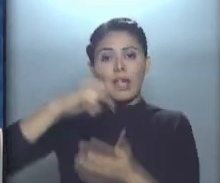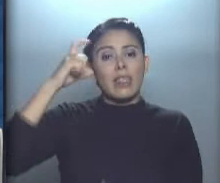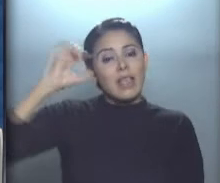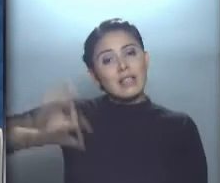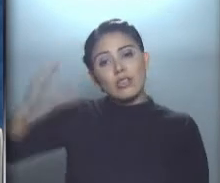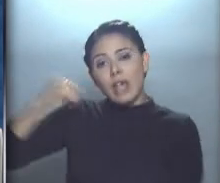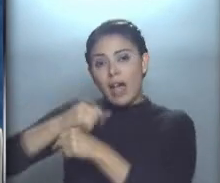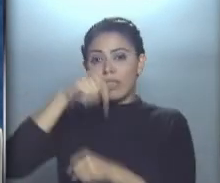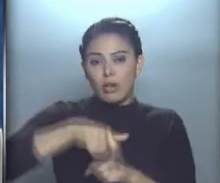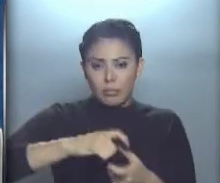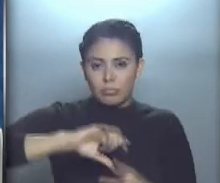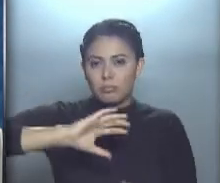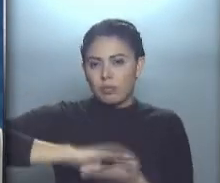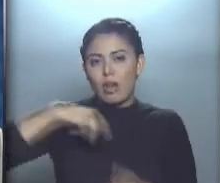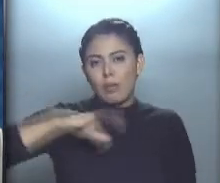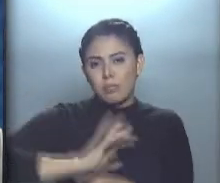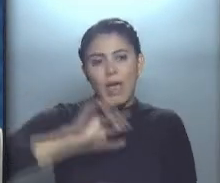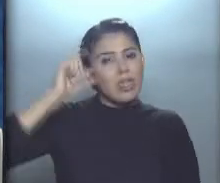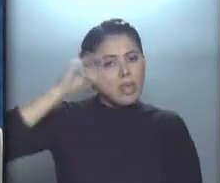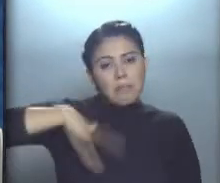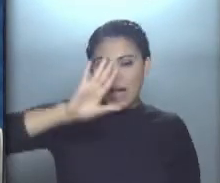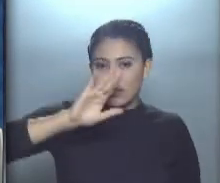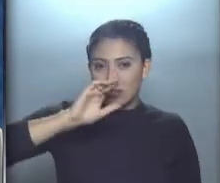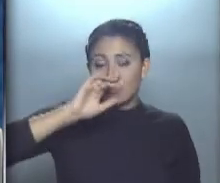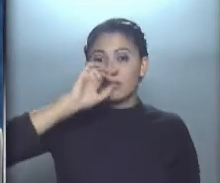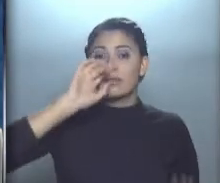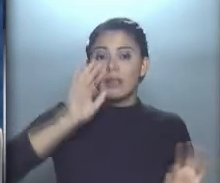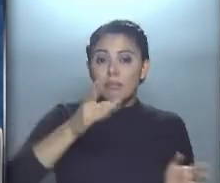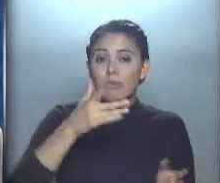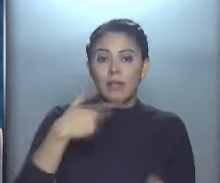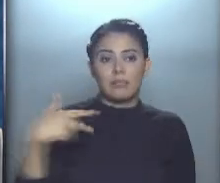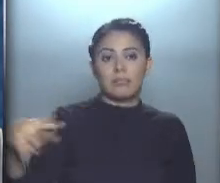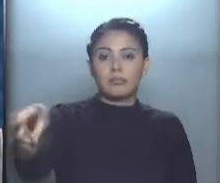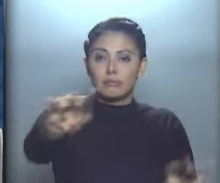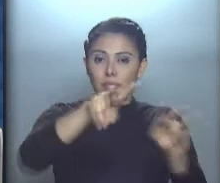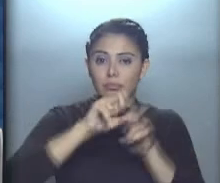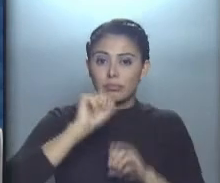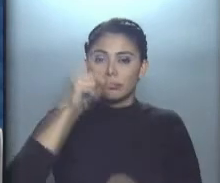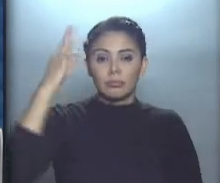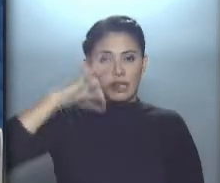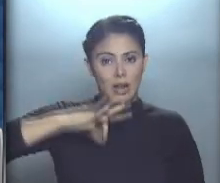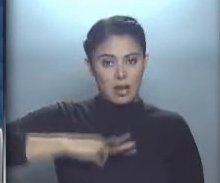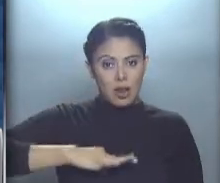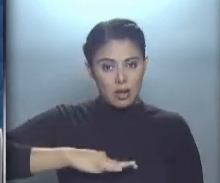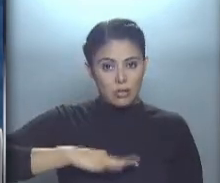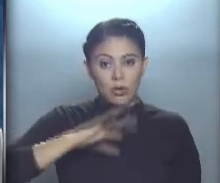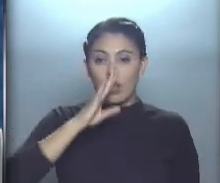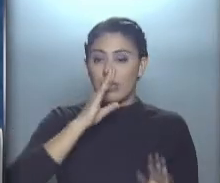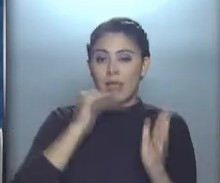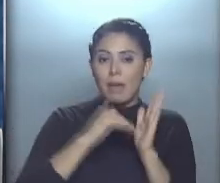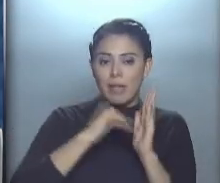años prácticamente 10 veces. Y a su vez, el poder adquisitivo del salario real tomado por